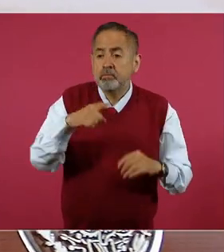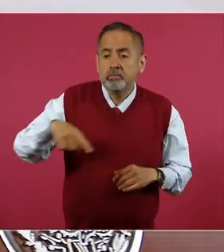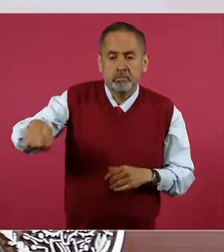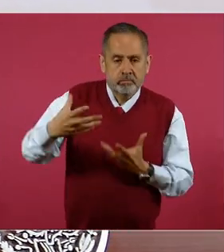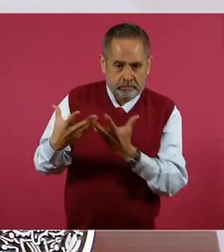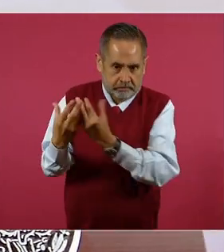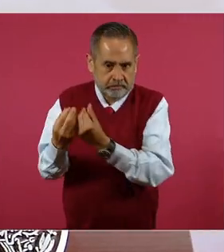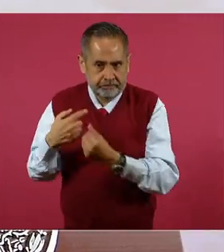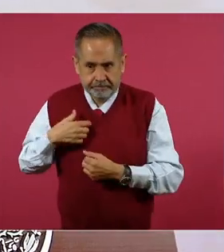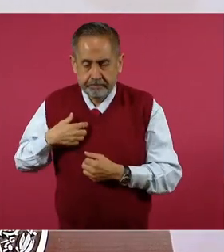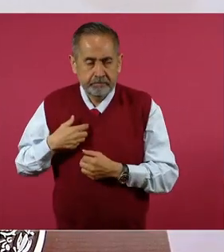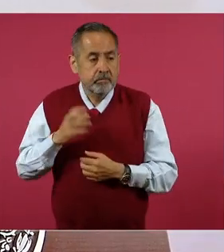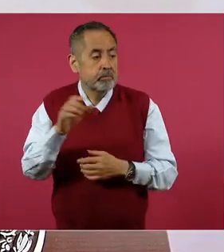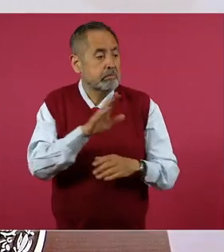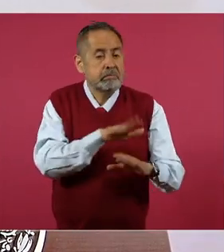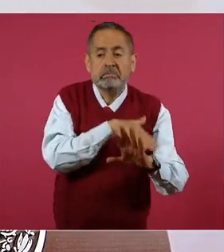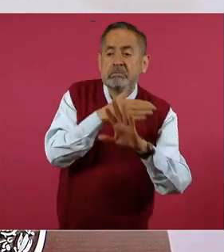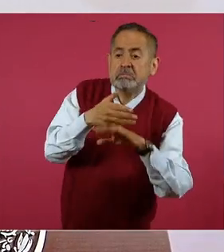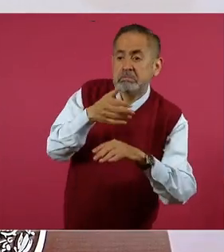provocación,